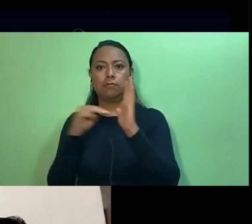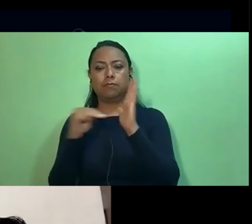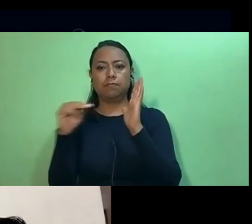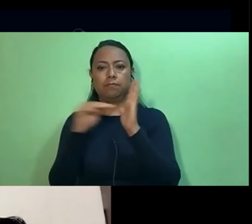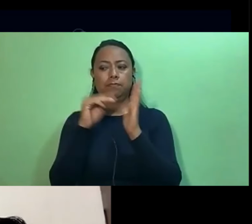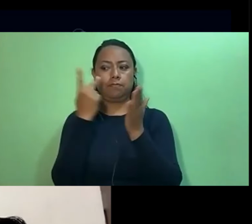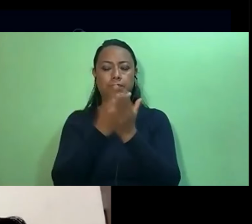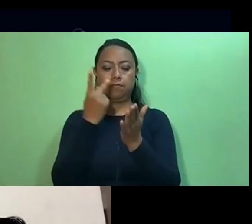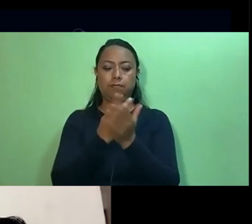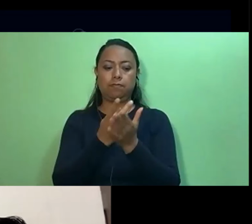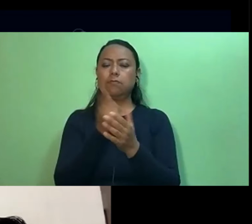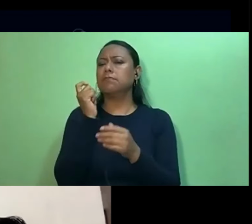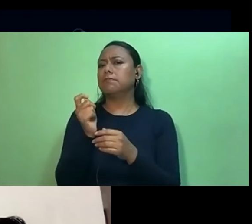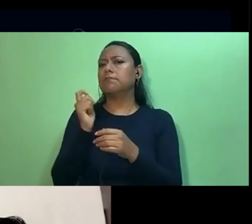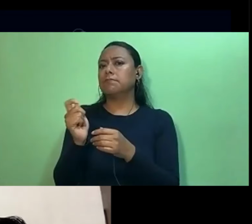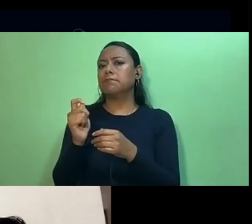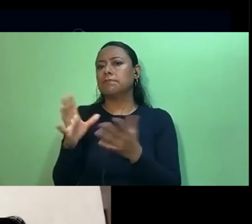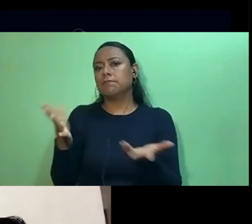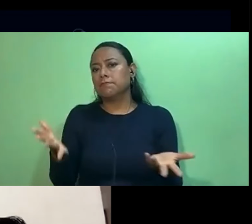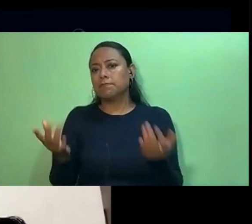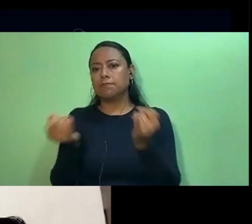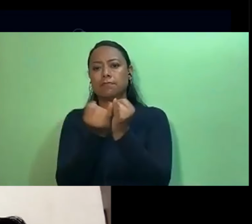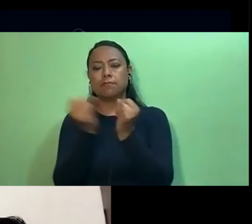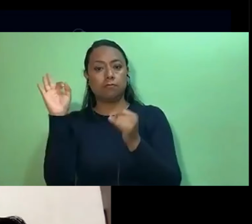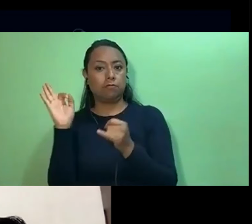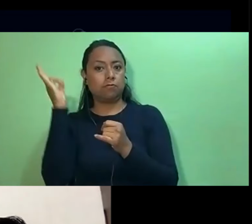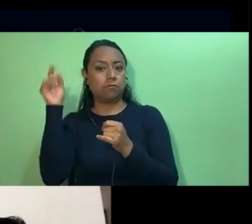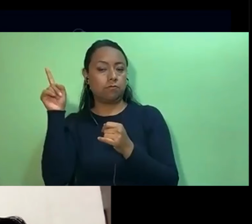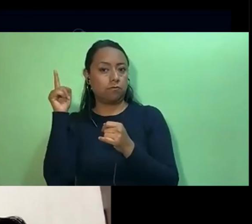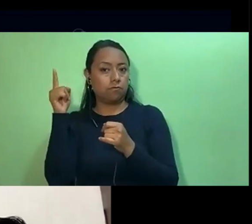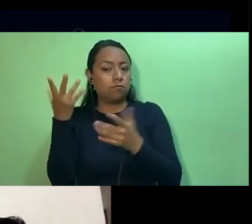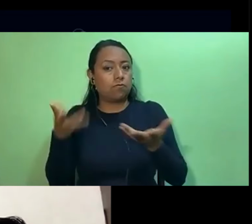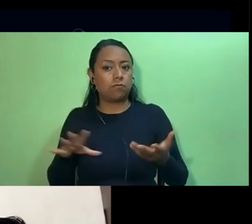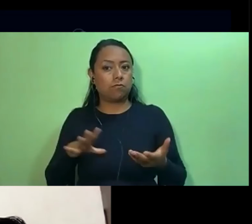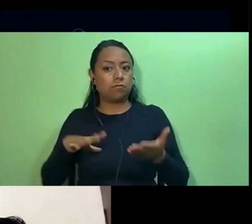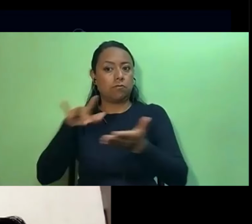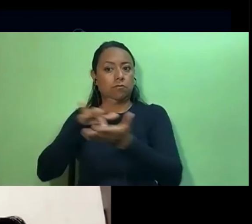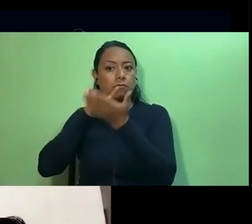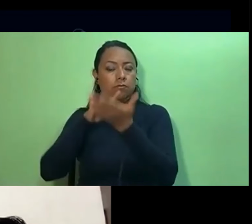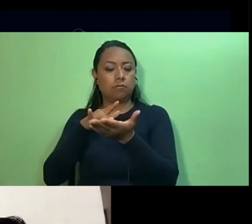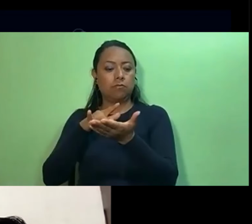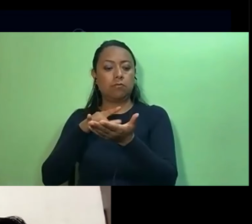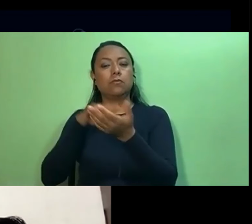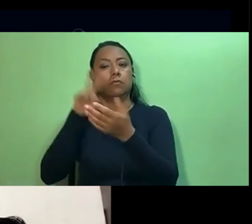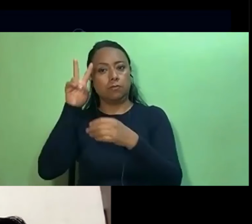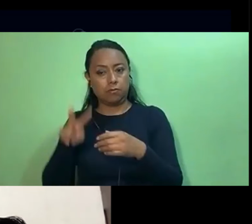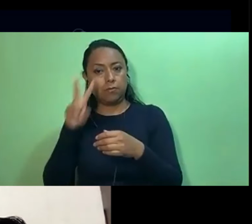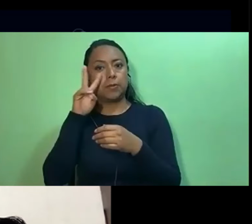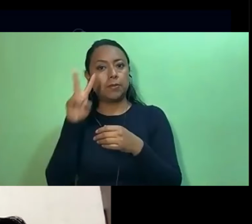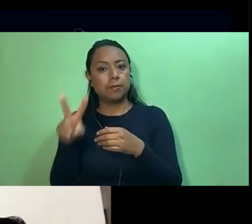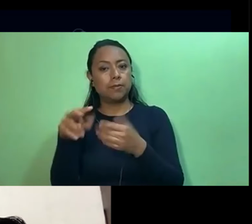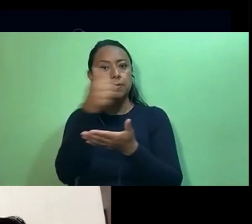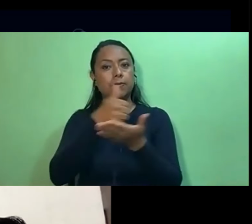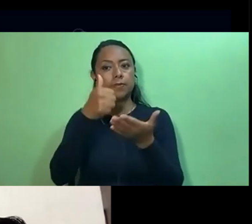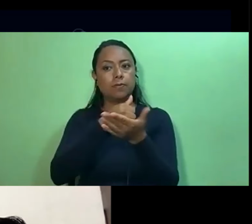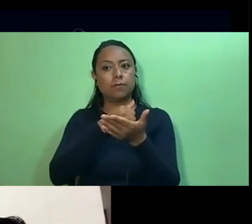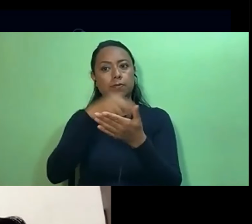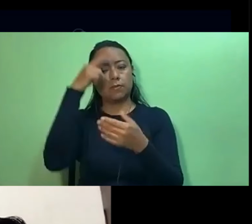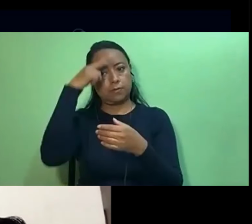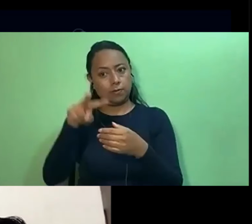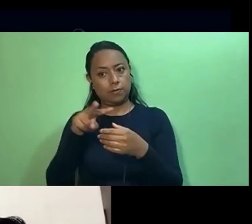significa que también la Federación ha apoyado y ha volteado a ver a la ciudad,